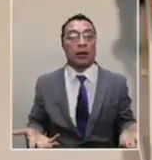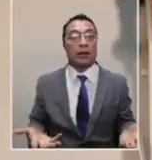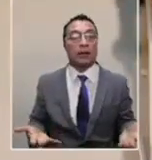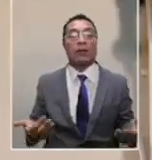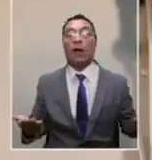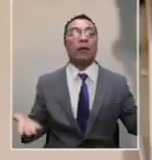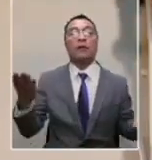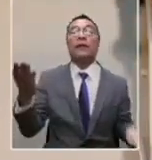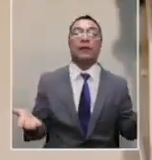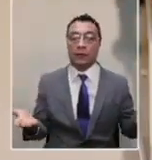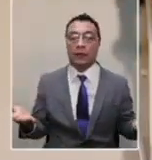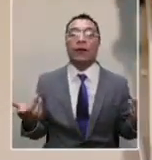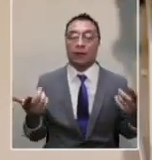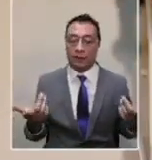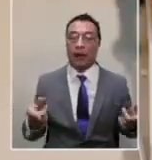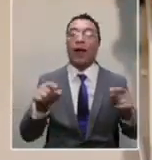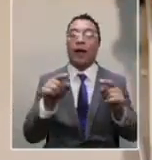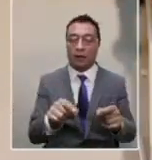en términos